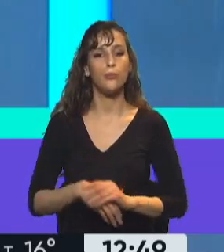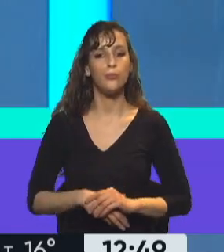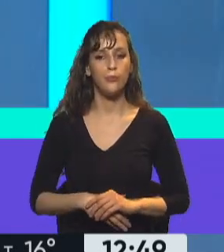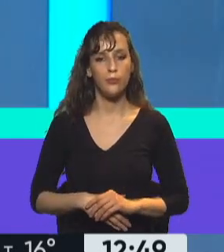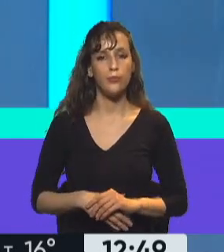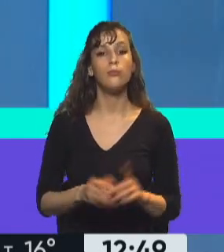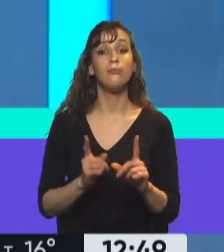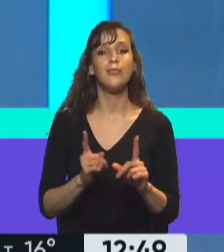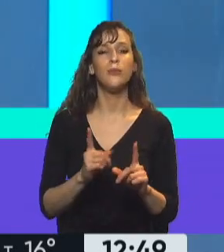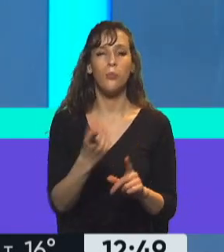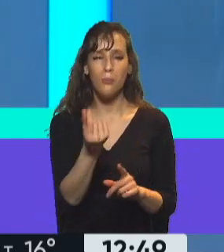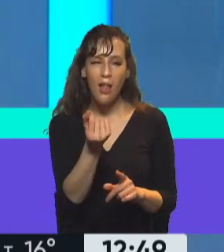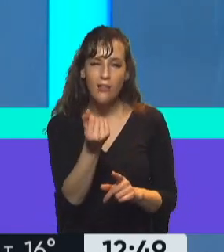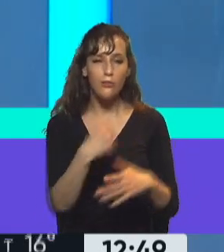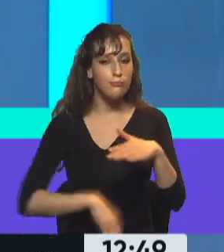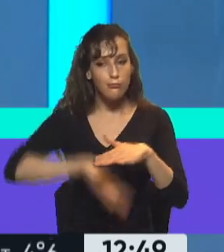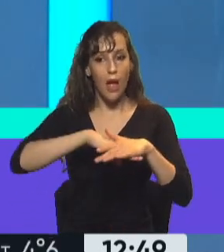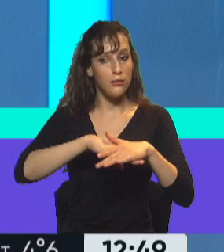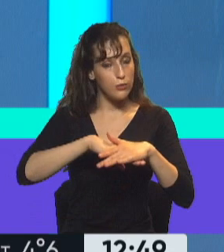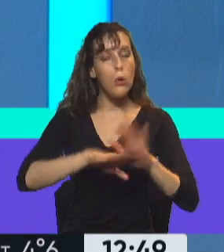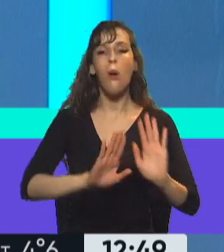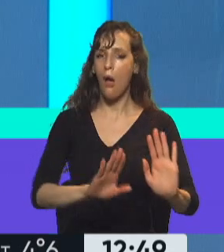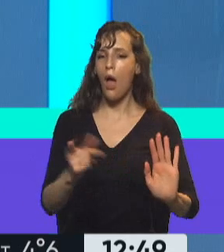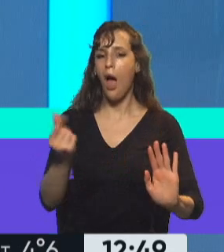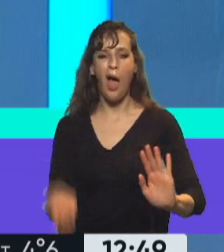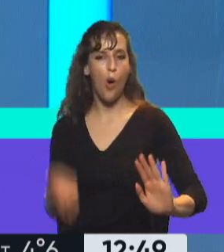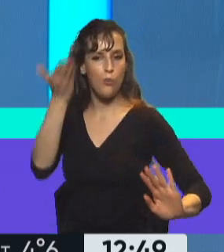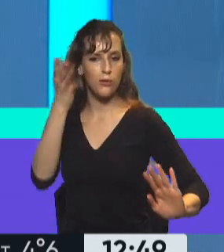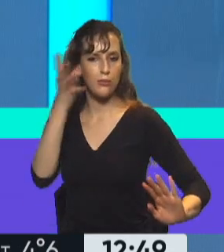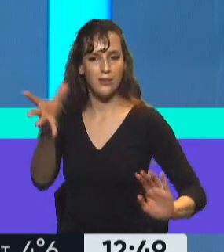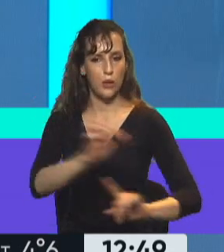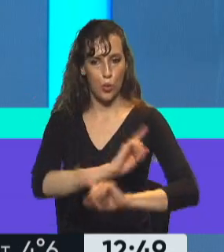resto de las harinas para que no hubiera aumentos excesivos